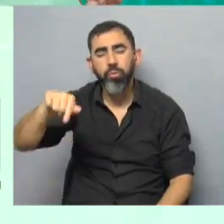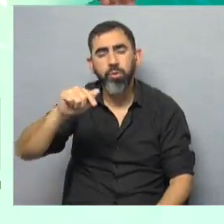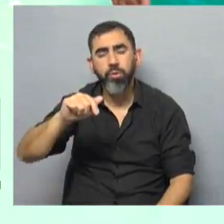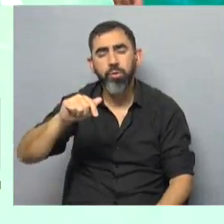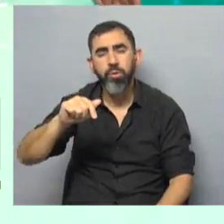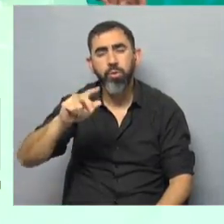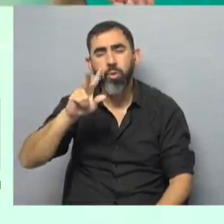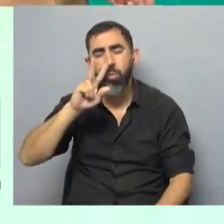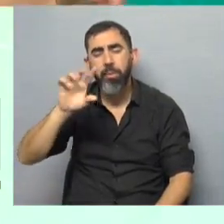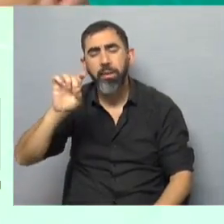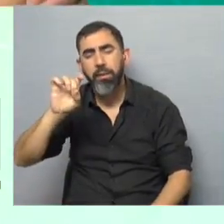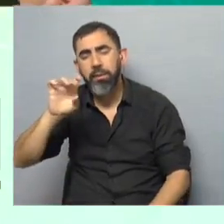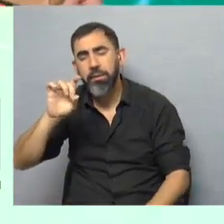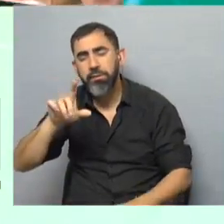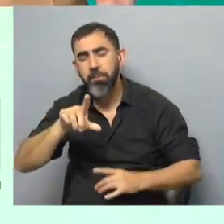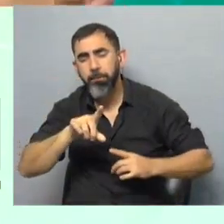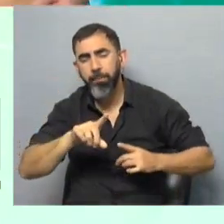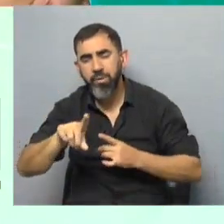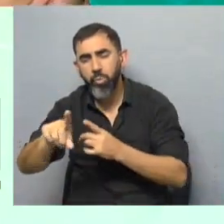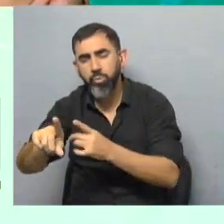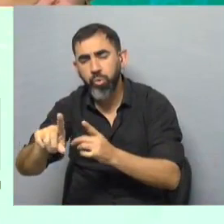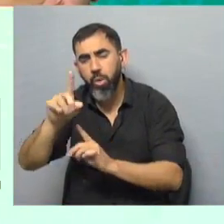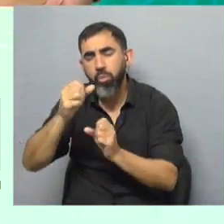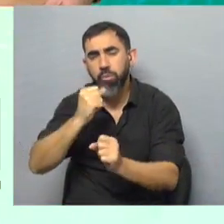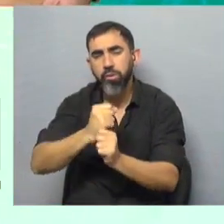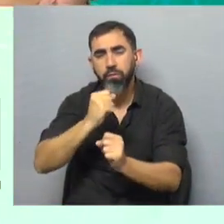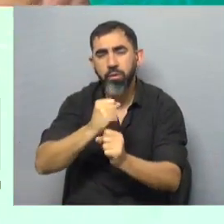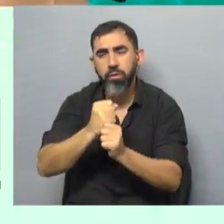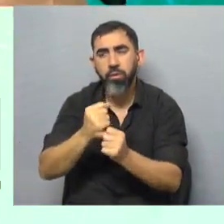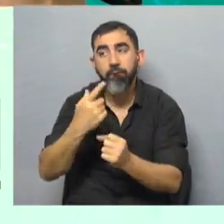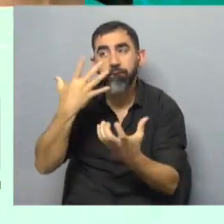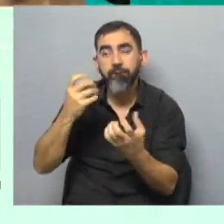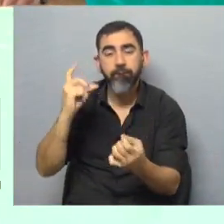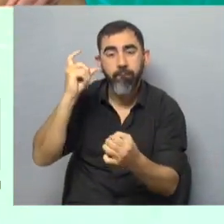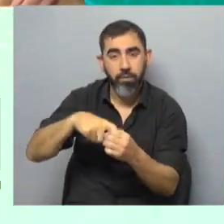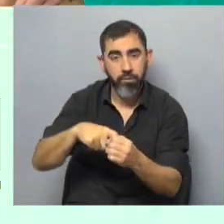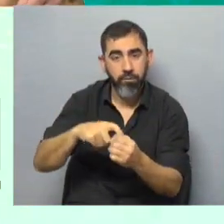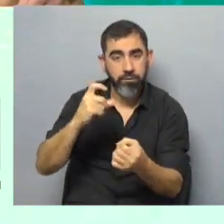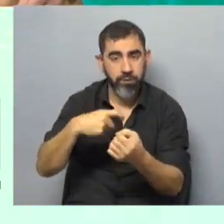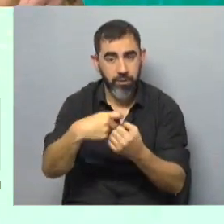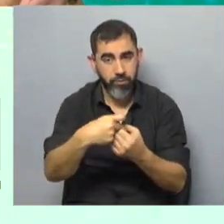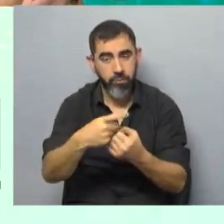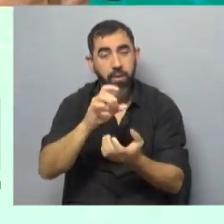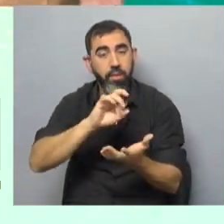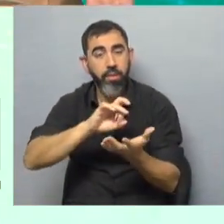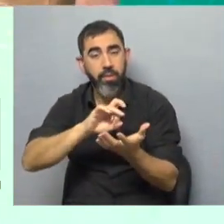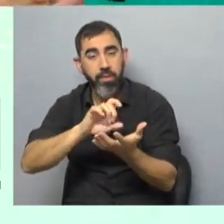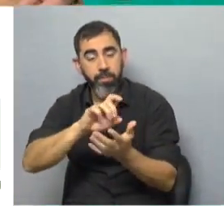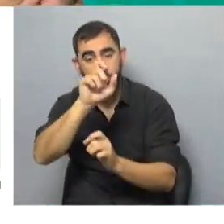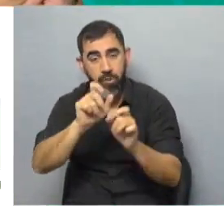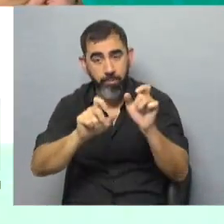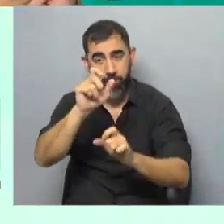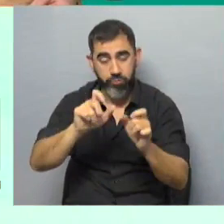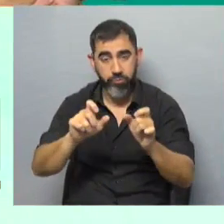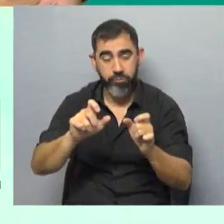una persecución cuando los trabajadores o parte de los trabajadores se habían querido sindicalizar. Aparte del despido de estas personas, que